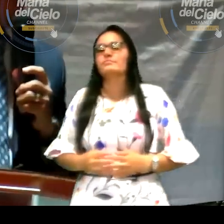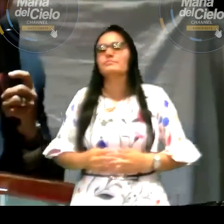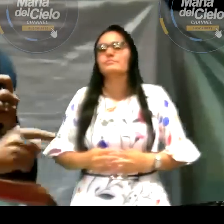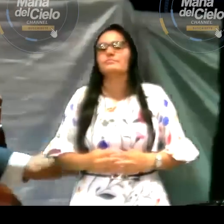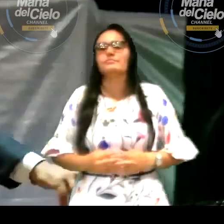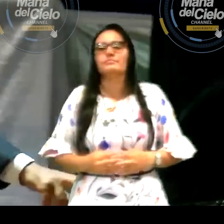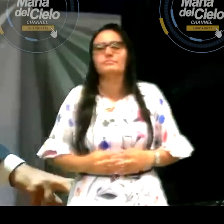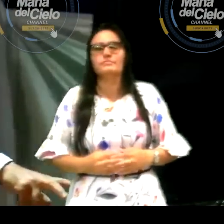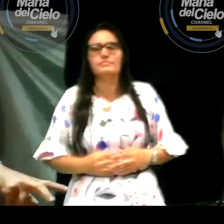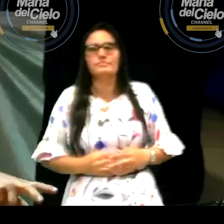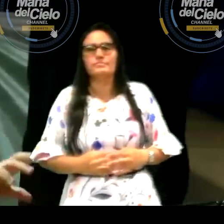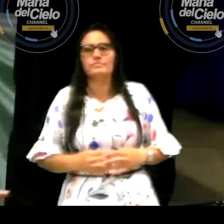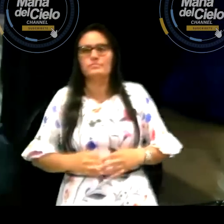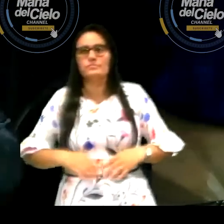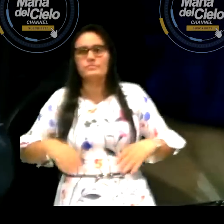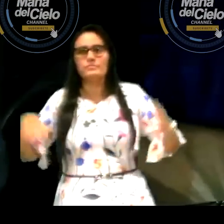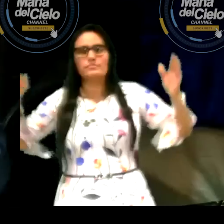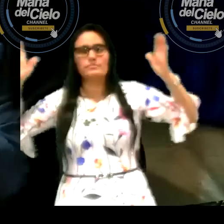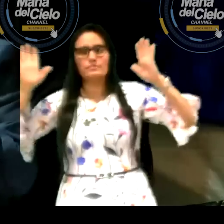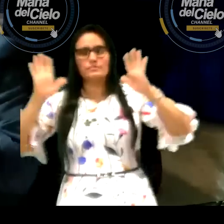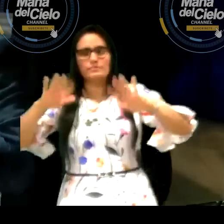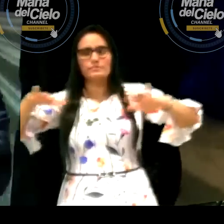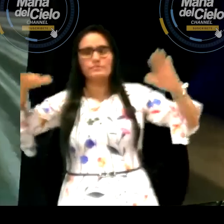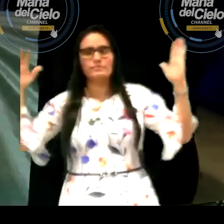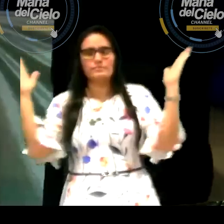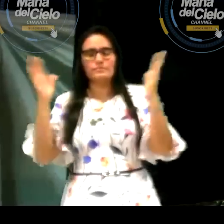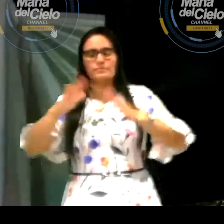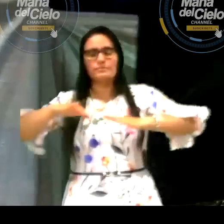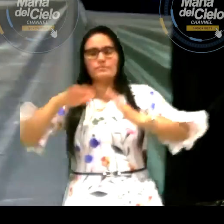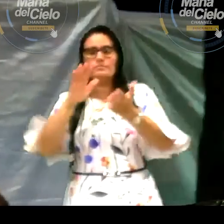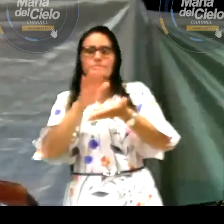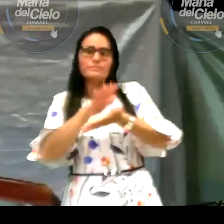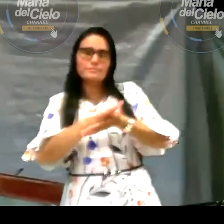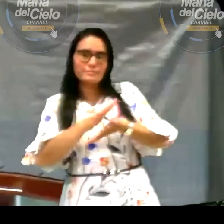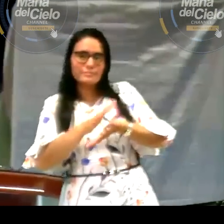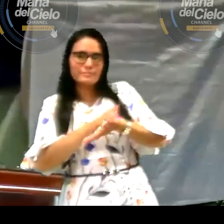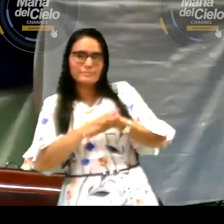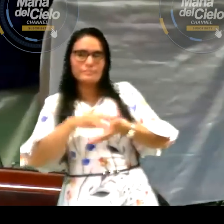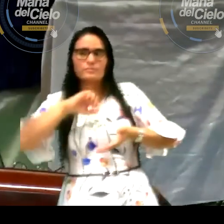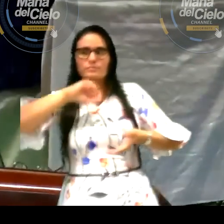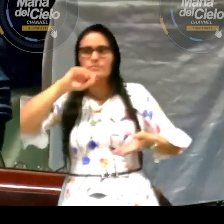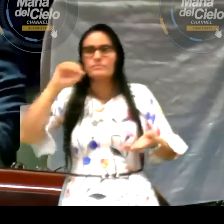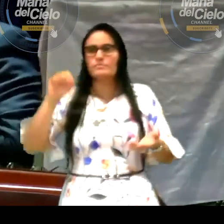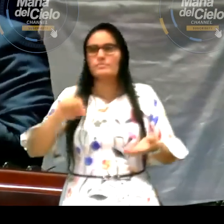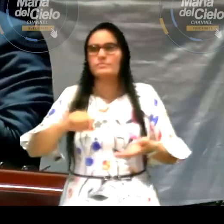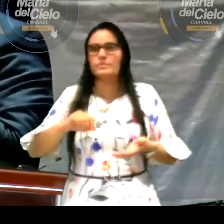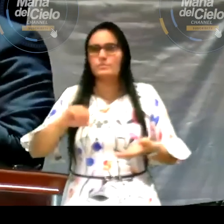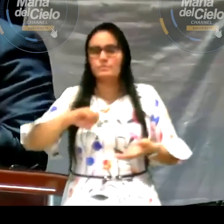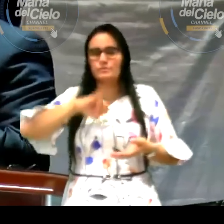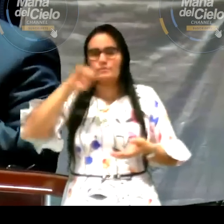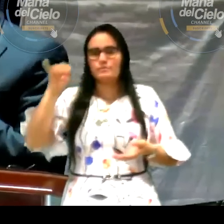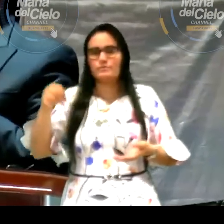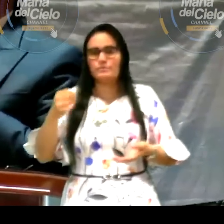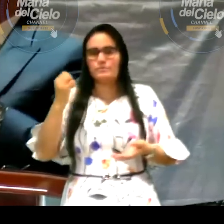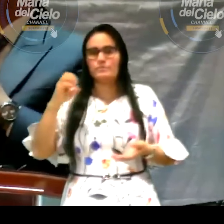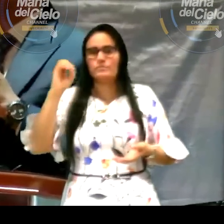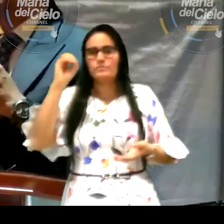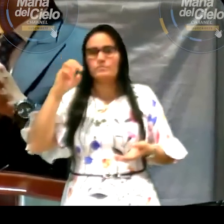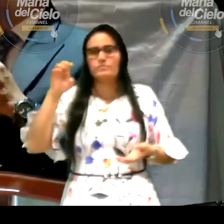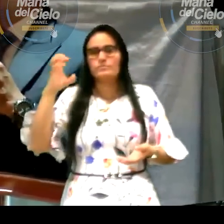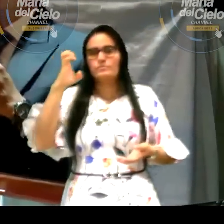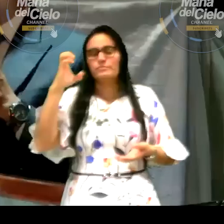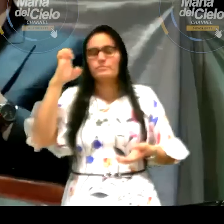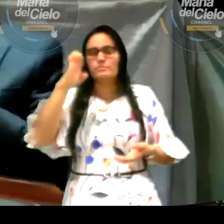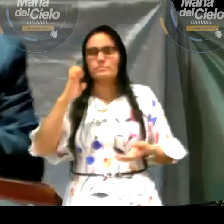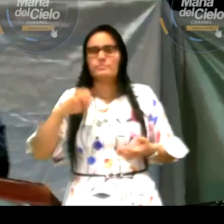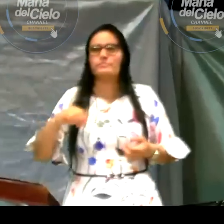Pero el ángel le dice: tranquilo, José. Tranquilo. Que lo que en ella hay engendrado del Espíritu Santo es.